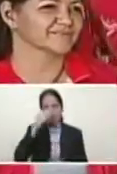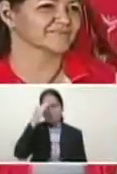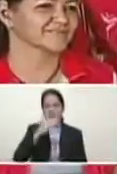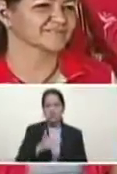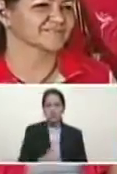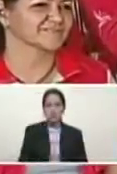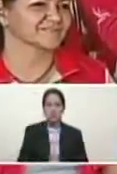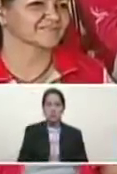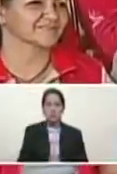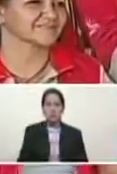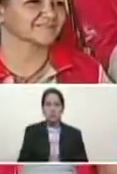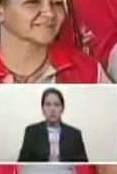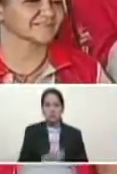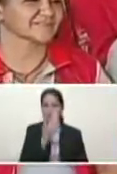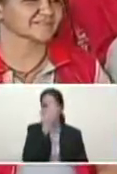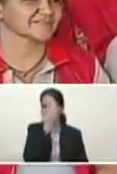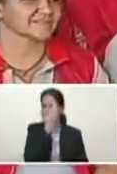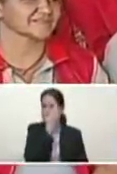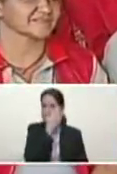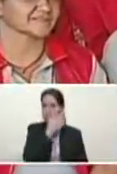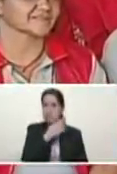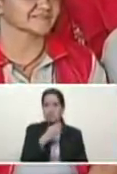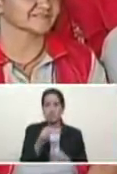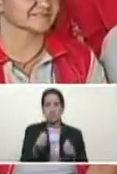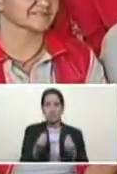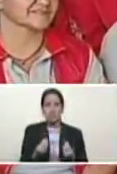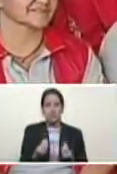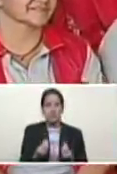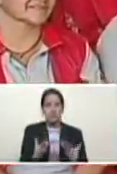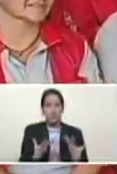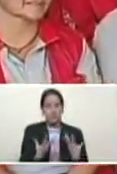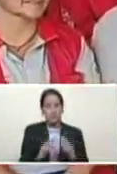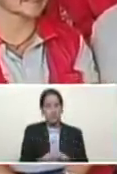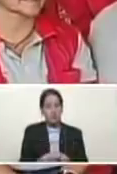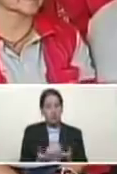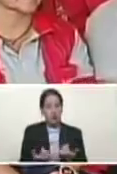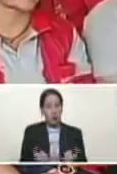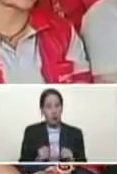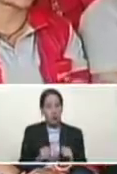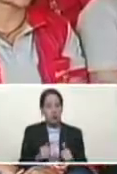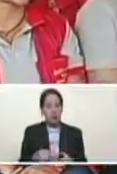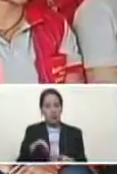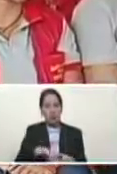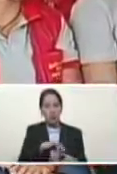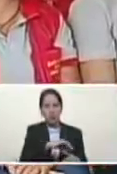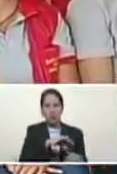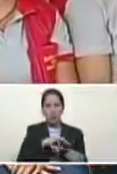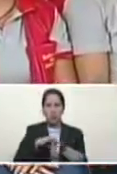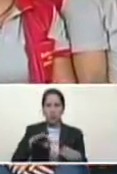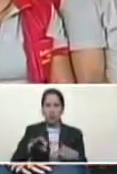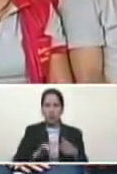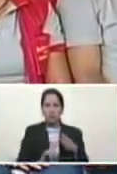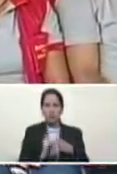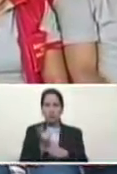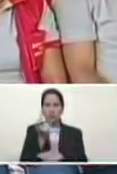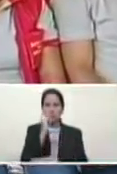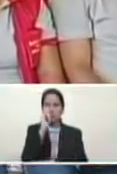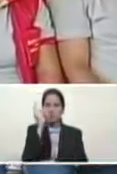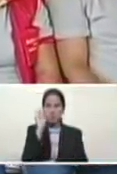Bueno, estamos precisamente en esta etapa de la siembra, Como venía explicando el ministro Castro